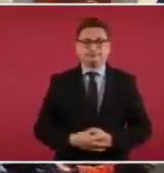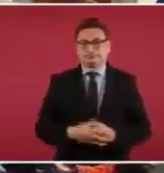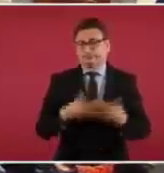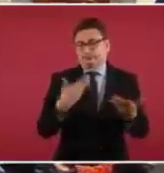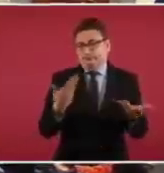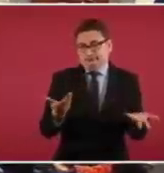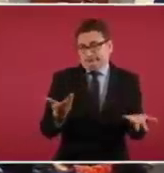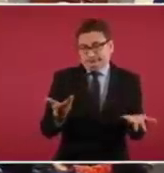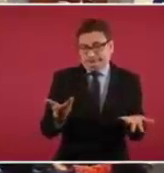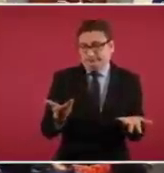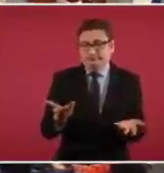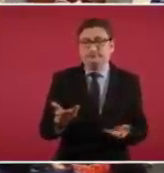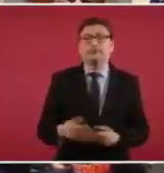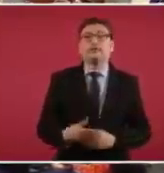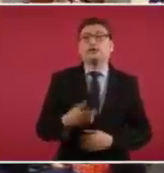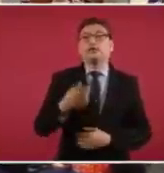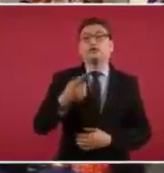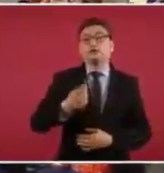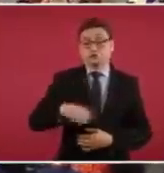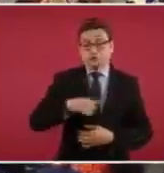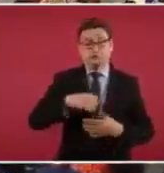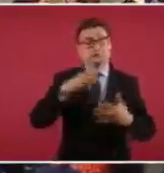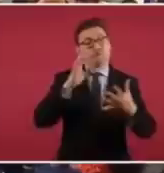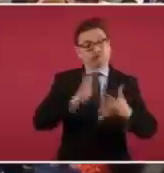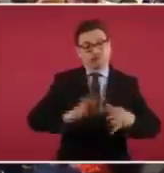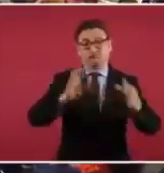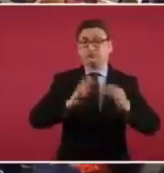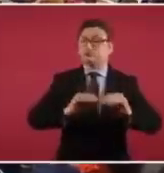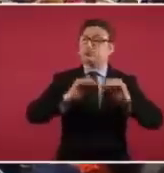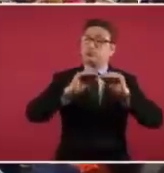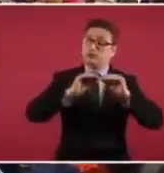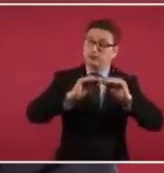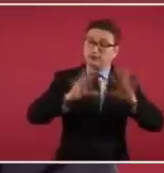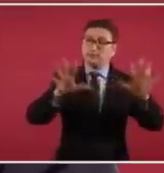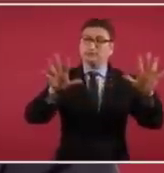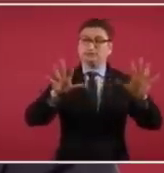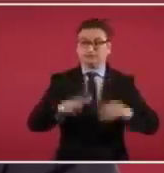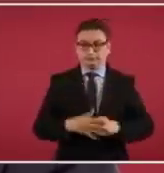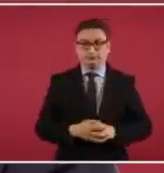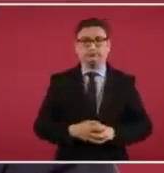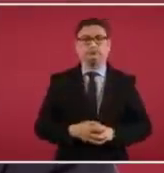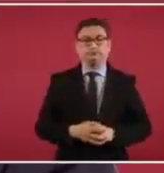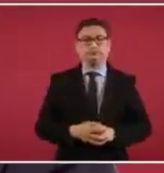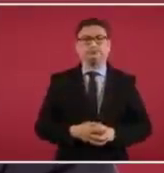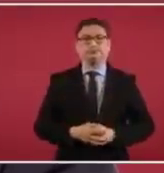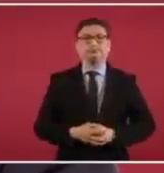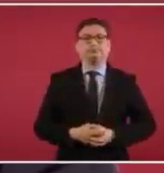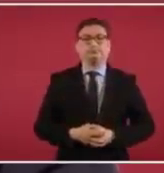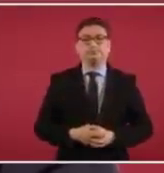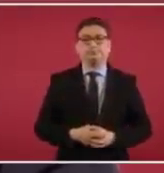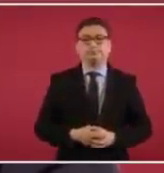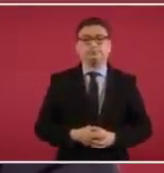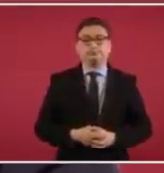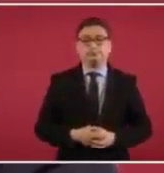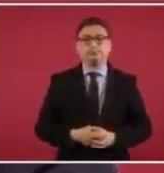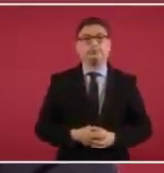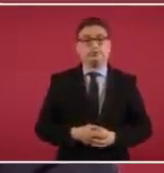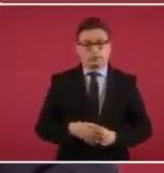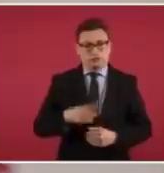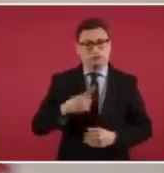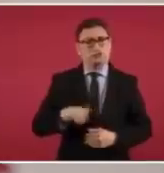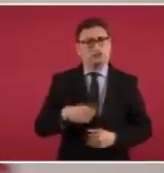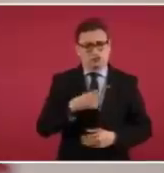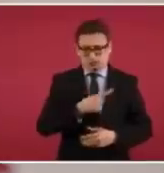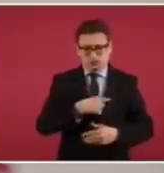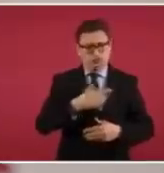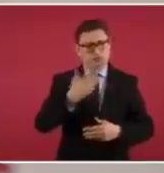Entonces, vamos aclarando las cosas, vamos desde luego a seguir